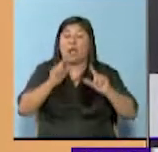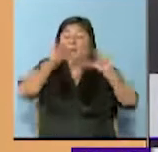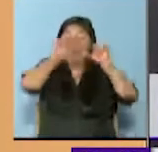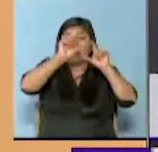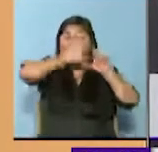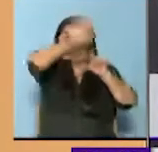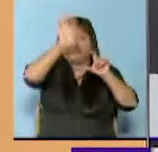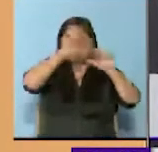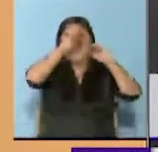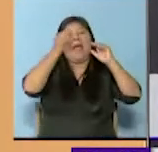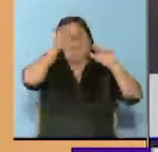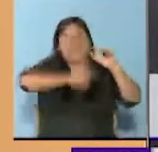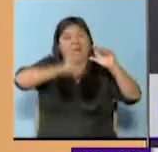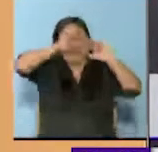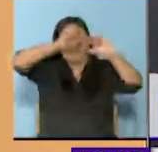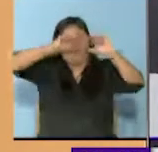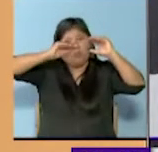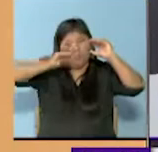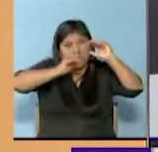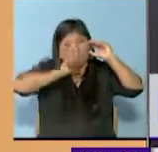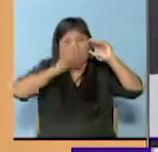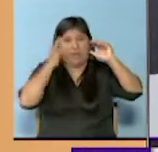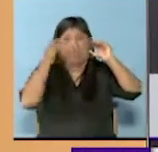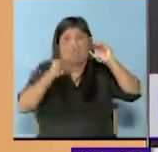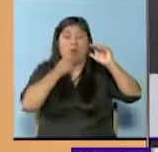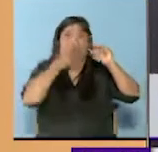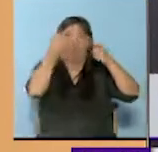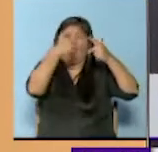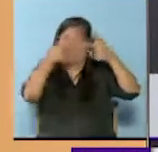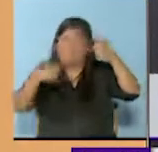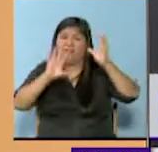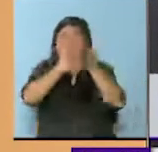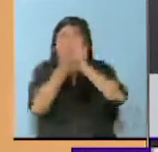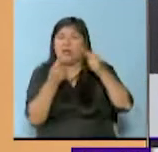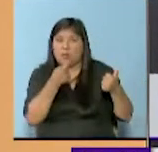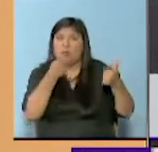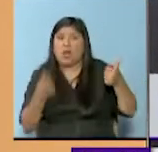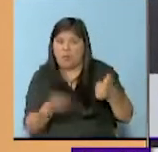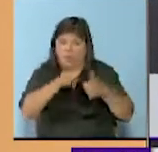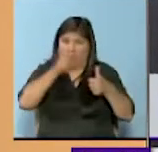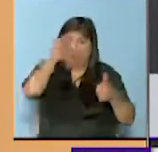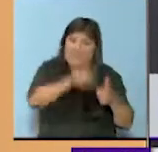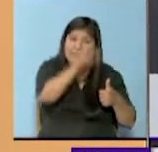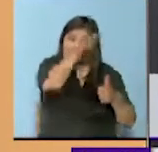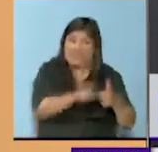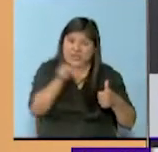elevan la cantidad de gente que tiene acceso al sistema, que va a ser